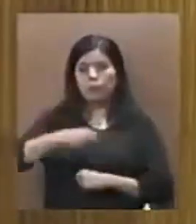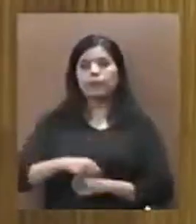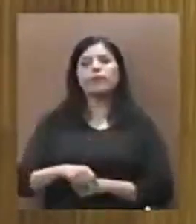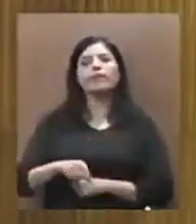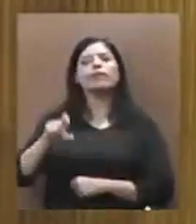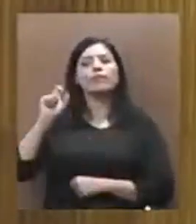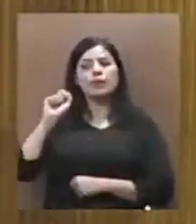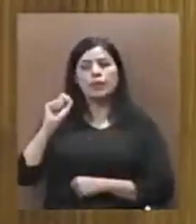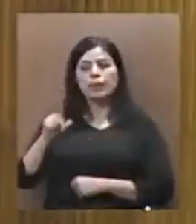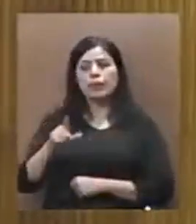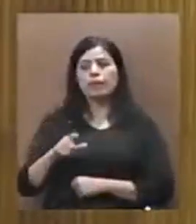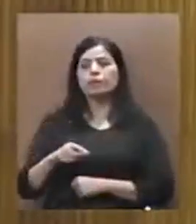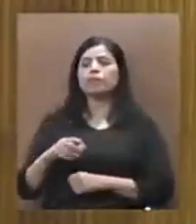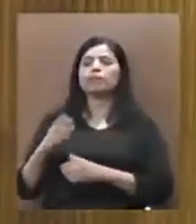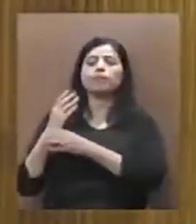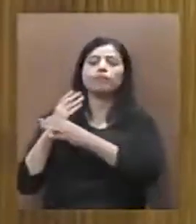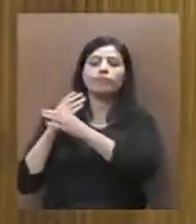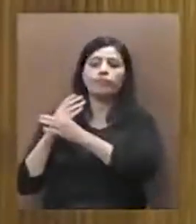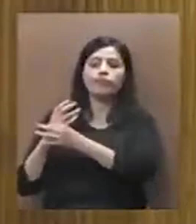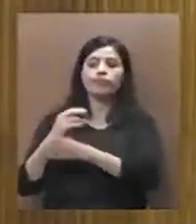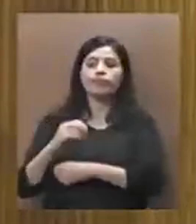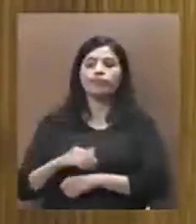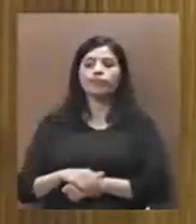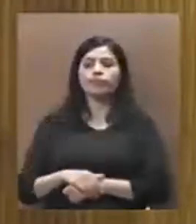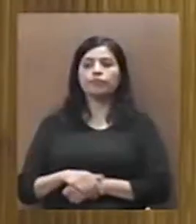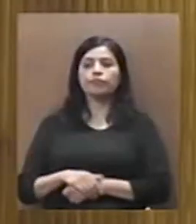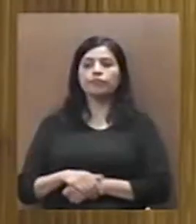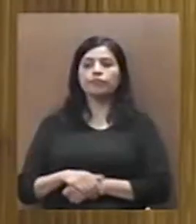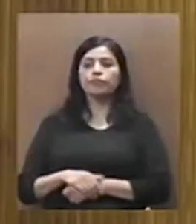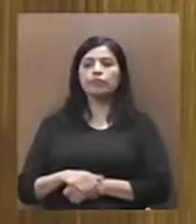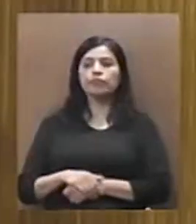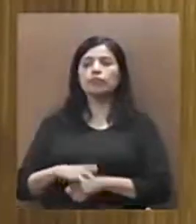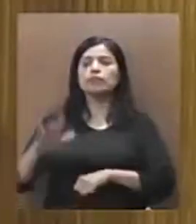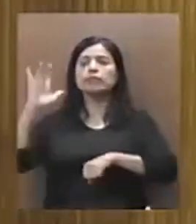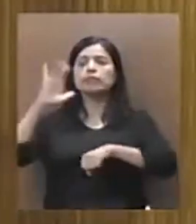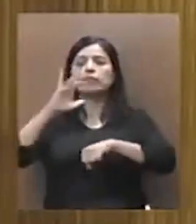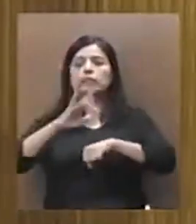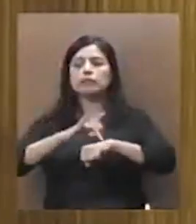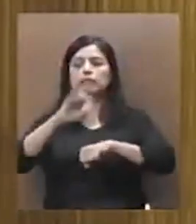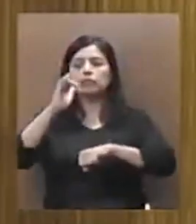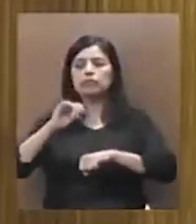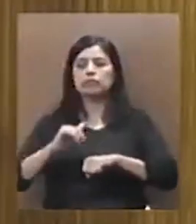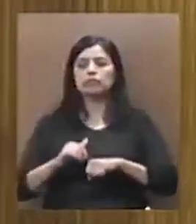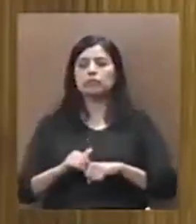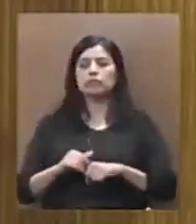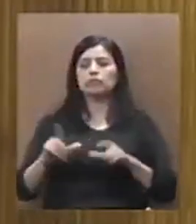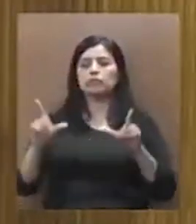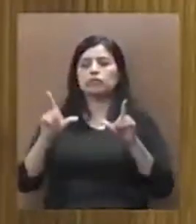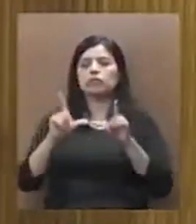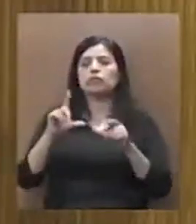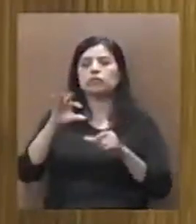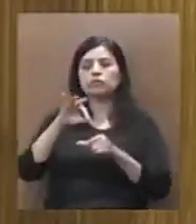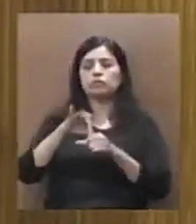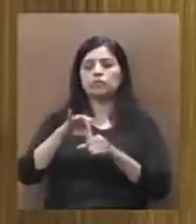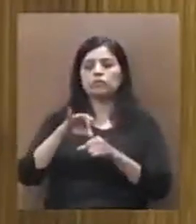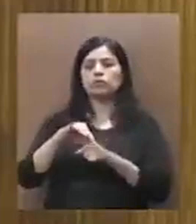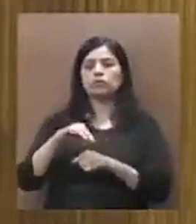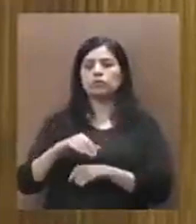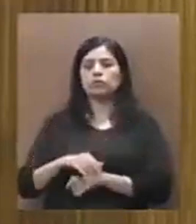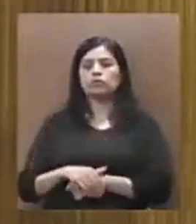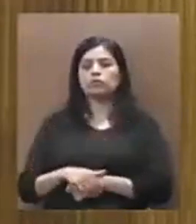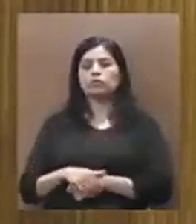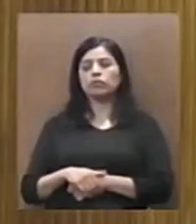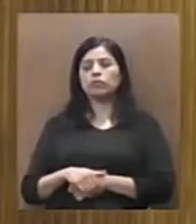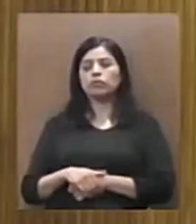también se habla de que se va a tocar la credencial del lector